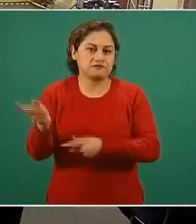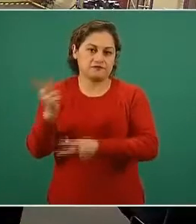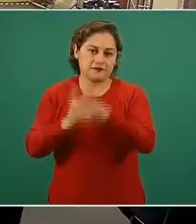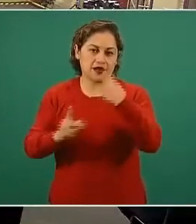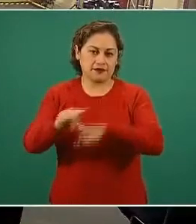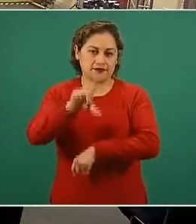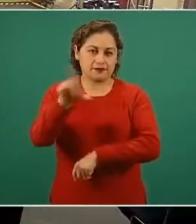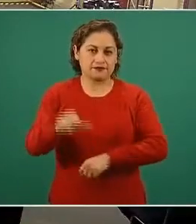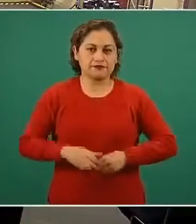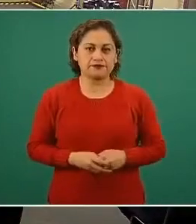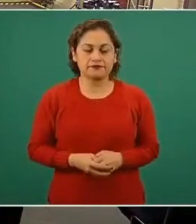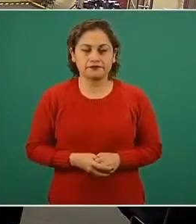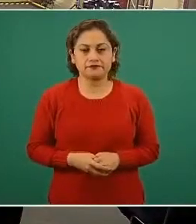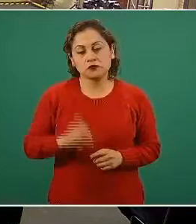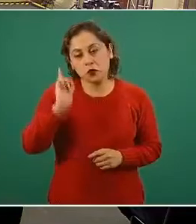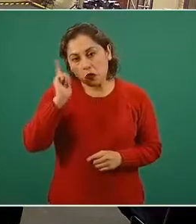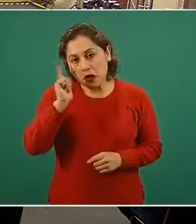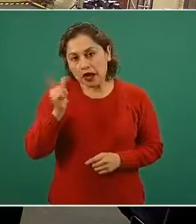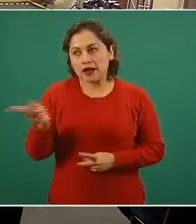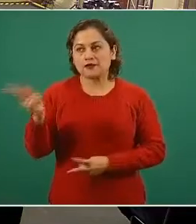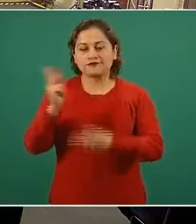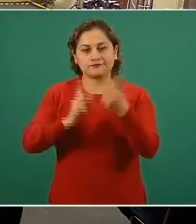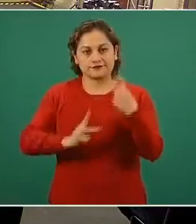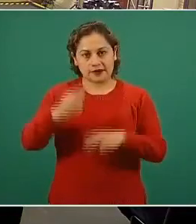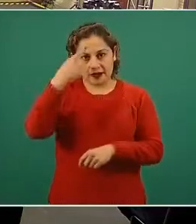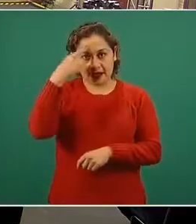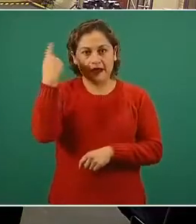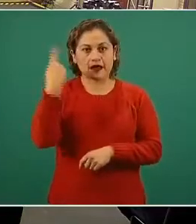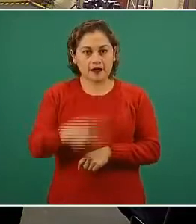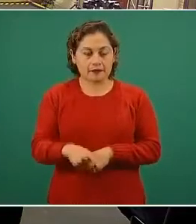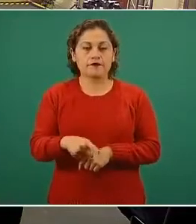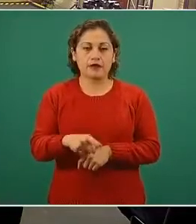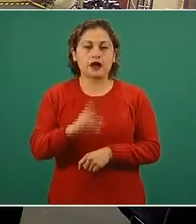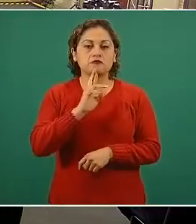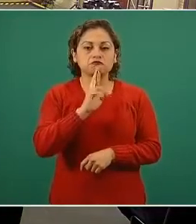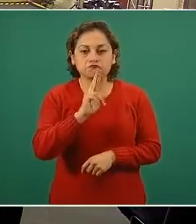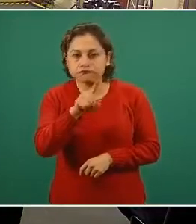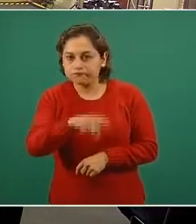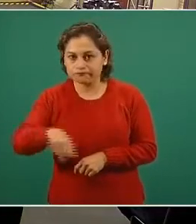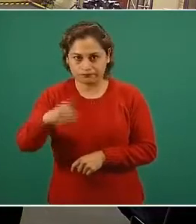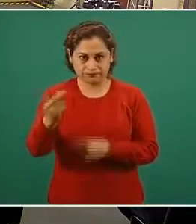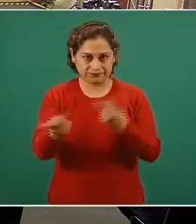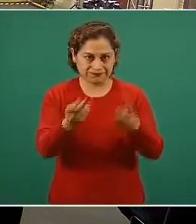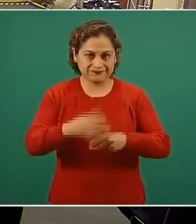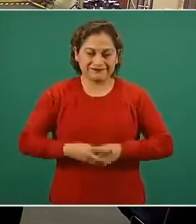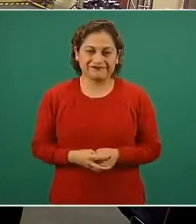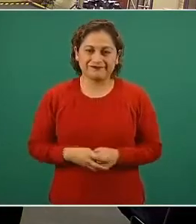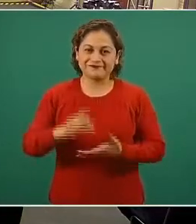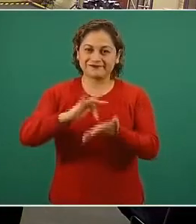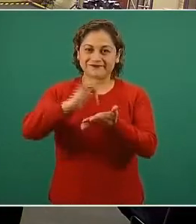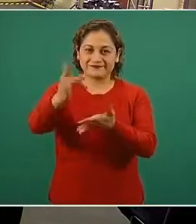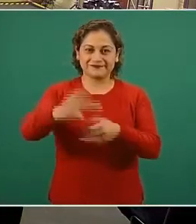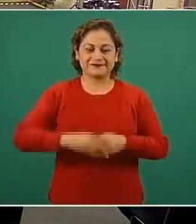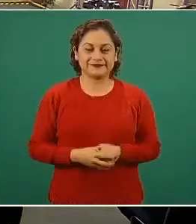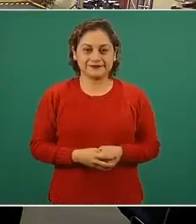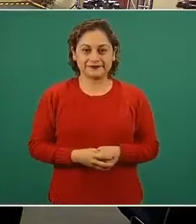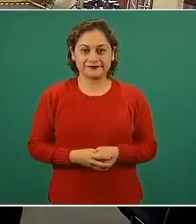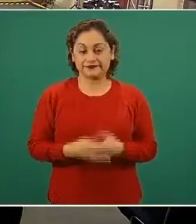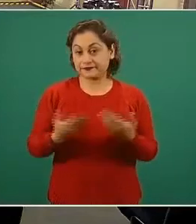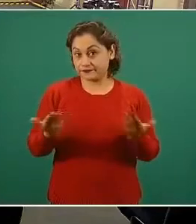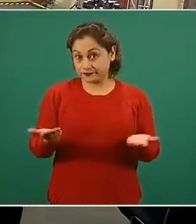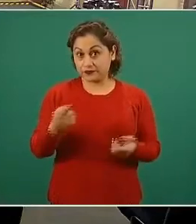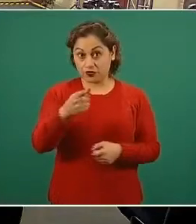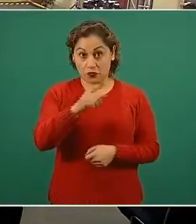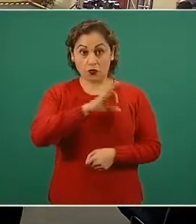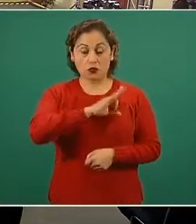que esté aquí para también responder preguntas. Gracias. Entonces, vamos a, si nos pasan